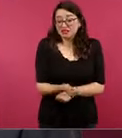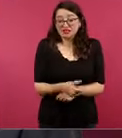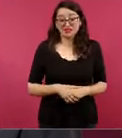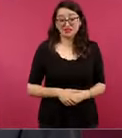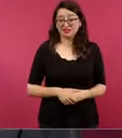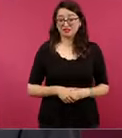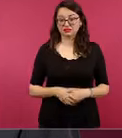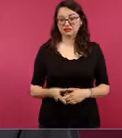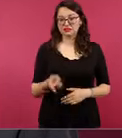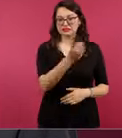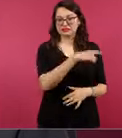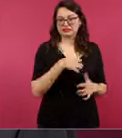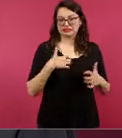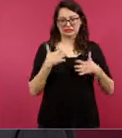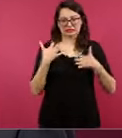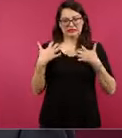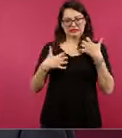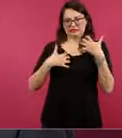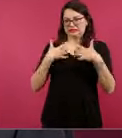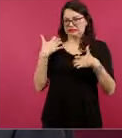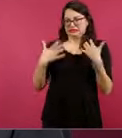Y sí, es una de las